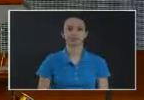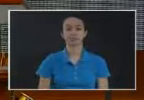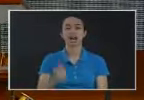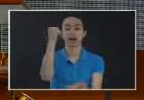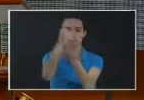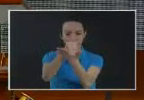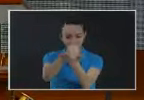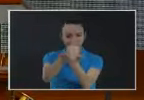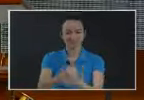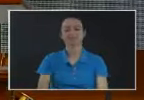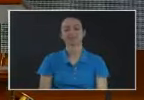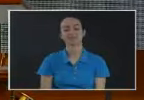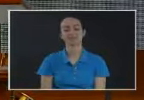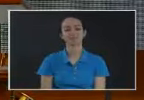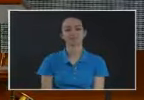Amén.